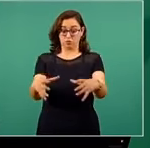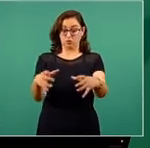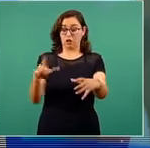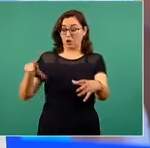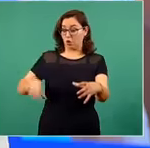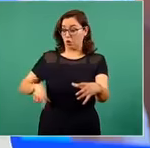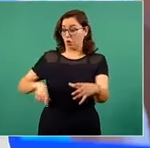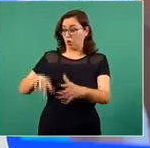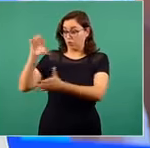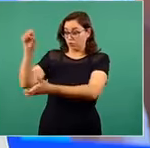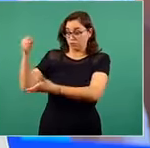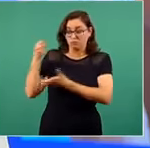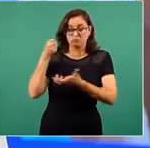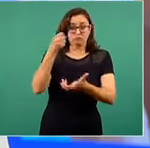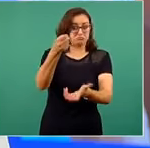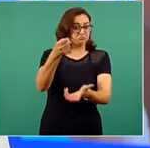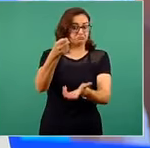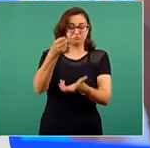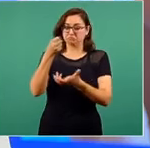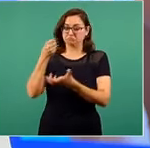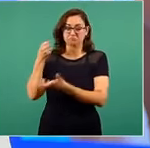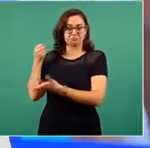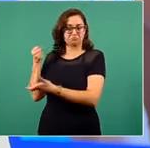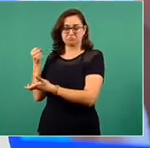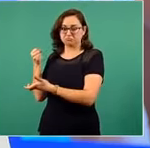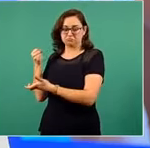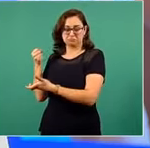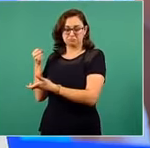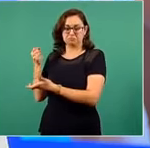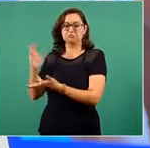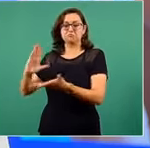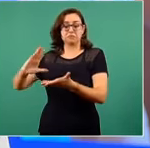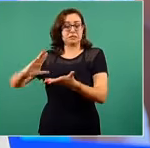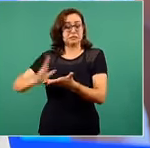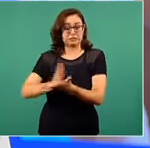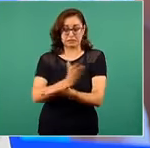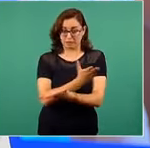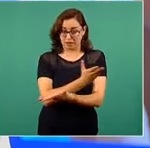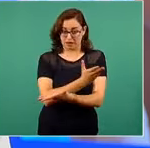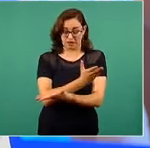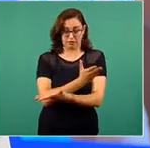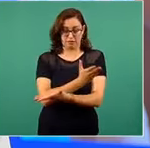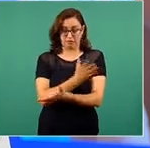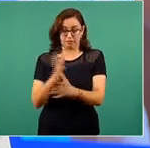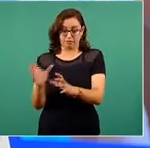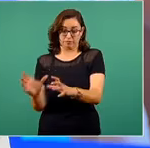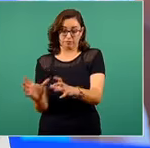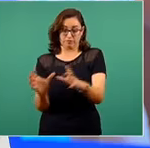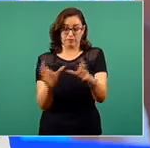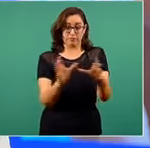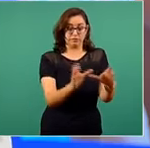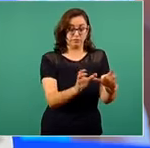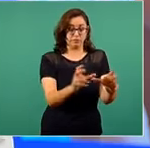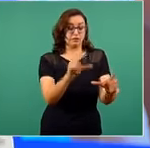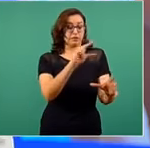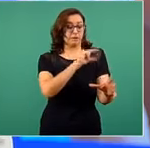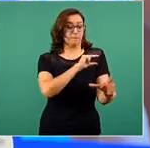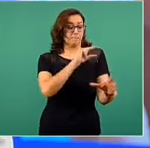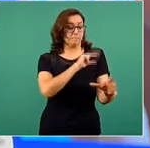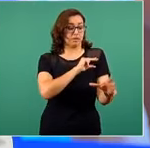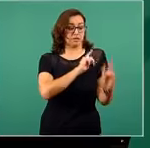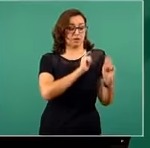se pretendía, vamos a decir que esta era la parte bien intencionada, que el sector privado iba a